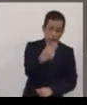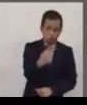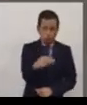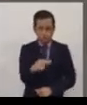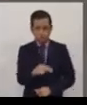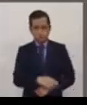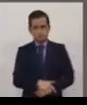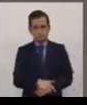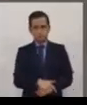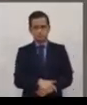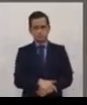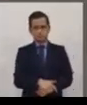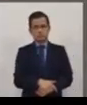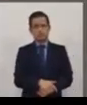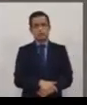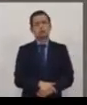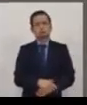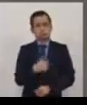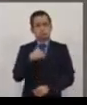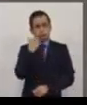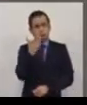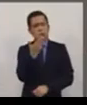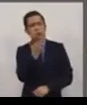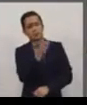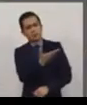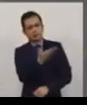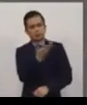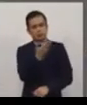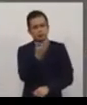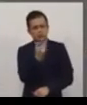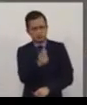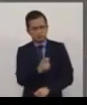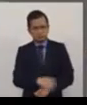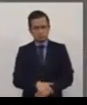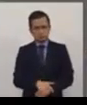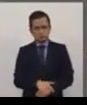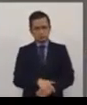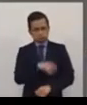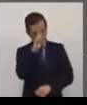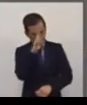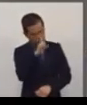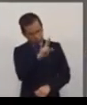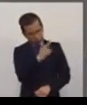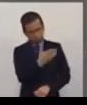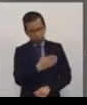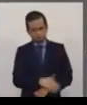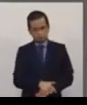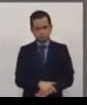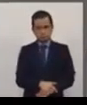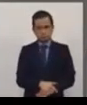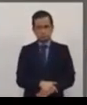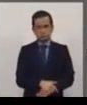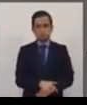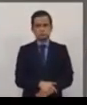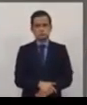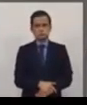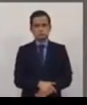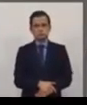gracias. Yo lo que sí pediría es que de manera muy respetuosa no se hacen